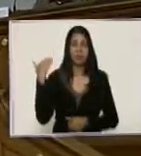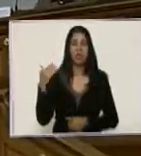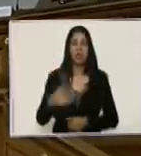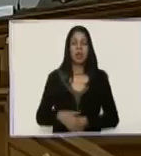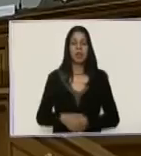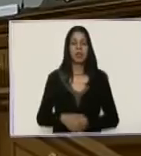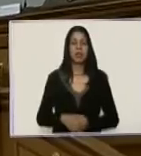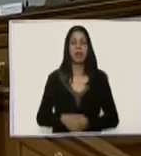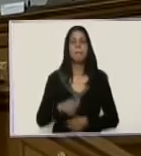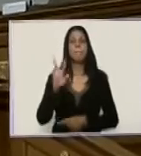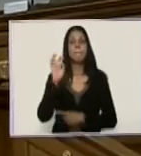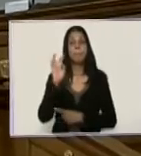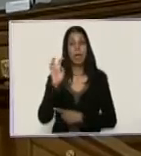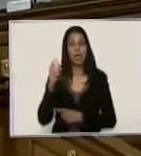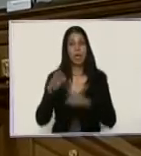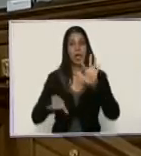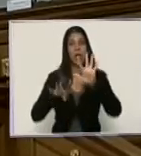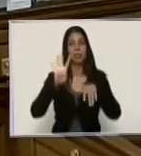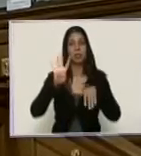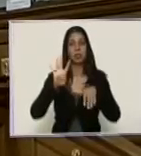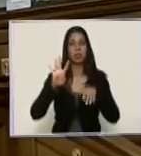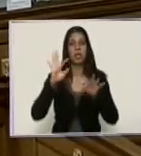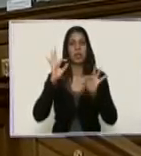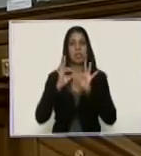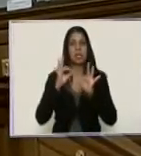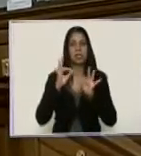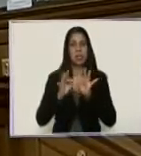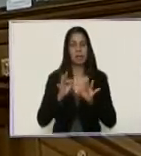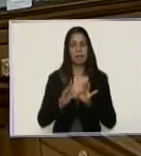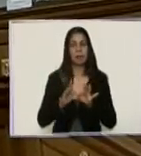El pasado viernes, 14 de septiembre de este año,